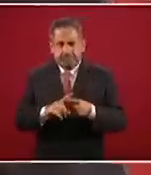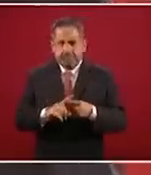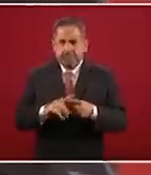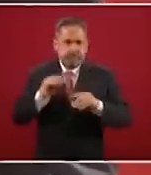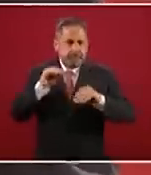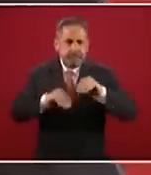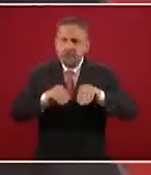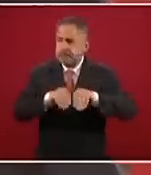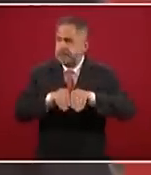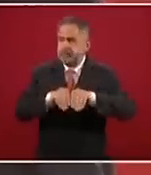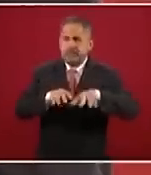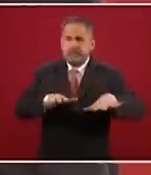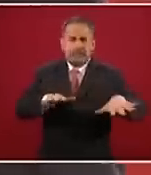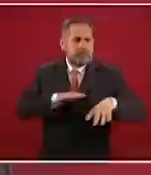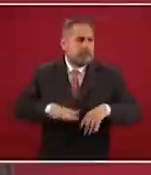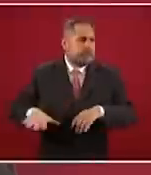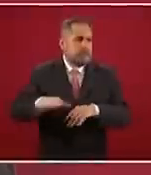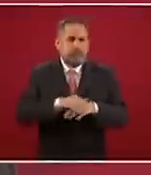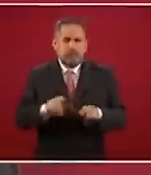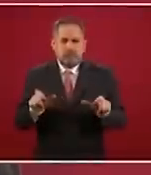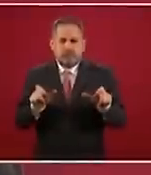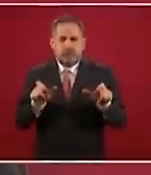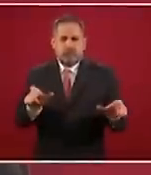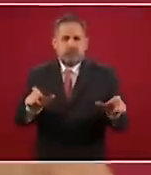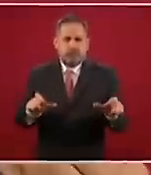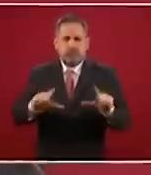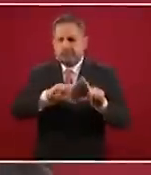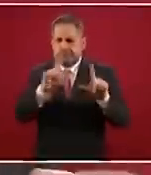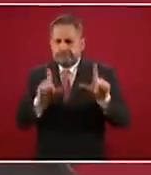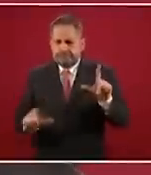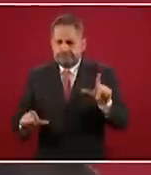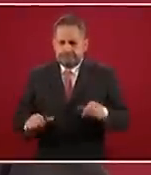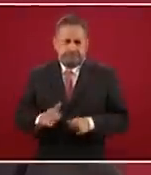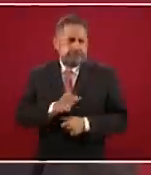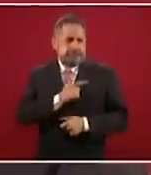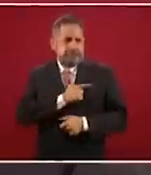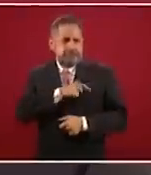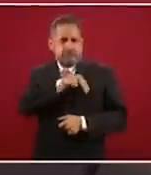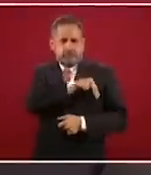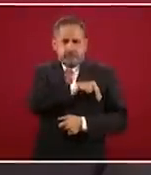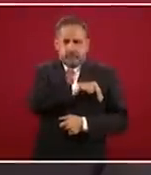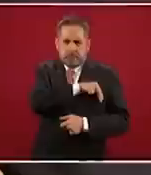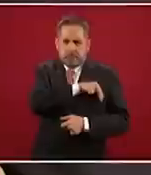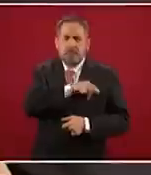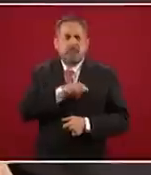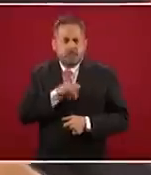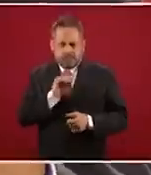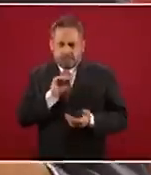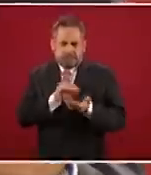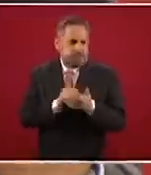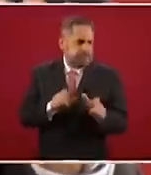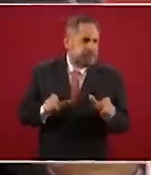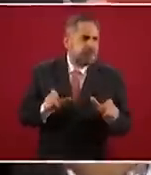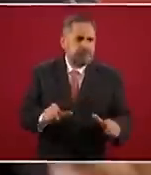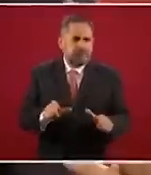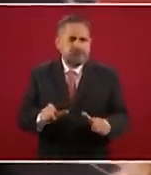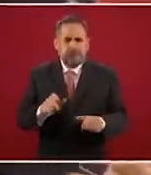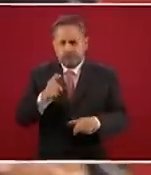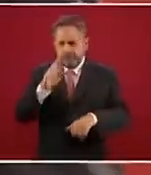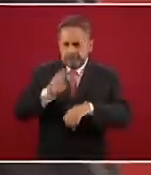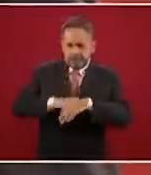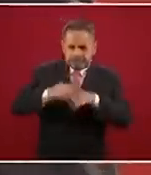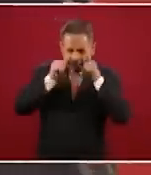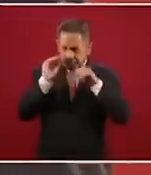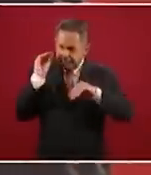desplegar la Guardia Nacional, consolidar la Guardia Nacional para tener más